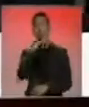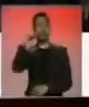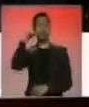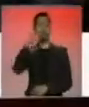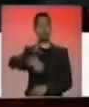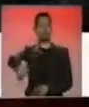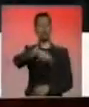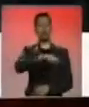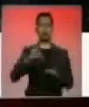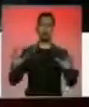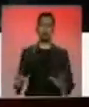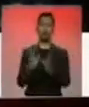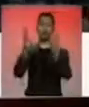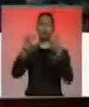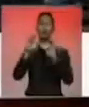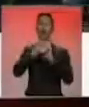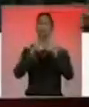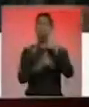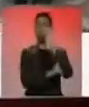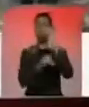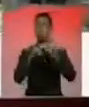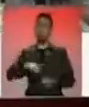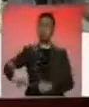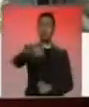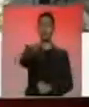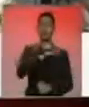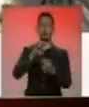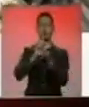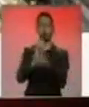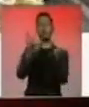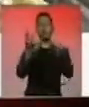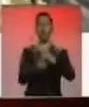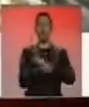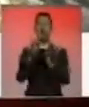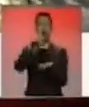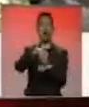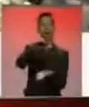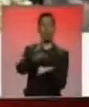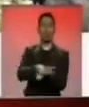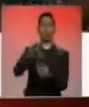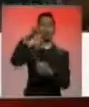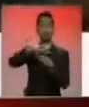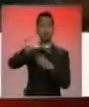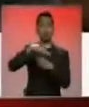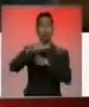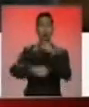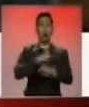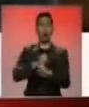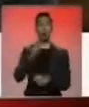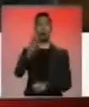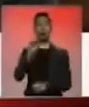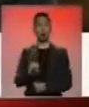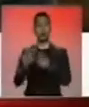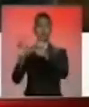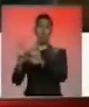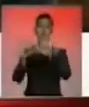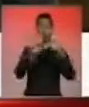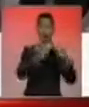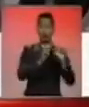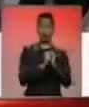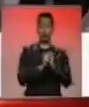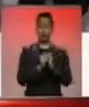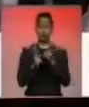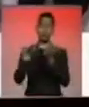impulsarán reformas al Código de la Democracia para que se apliquen en las elecciones del 2019, entre ellas la regulación